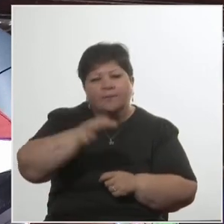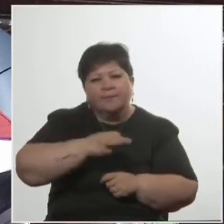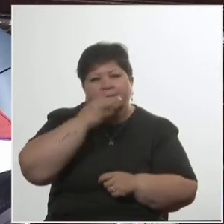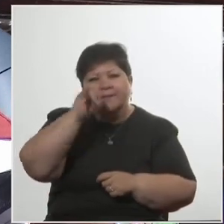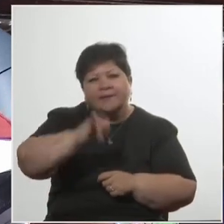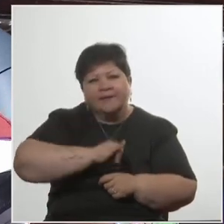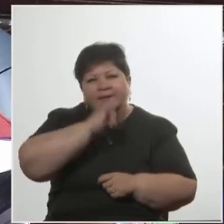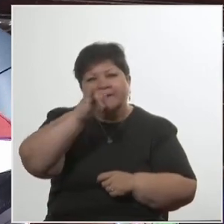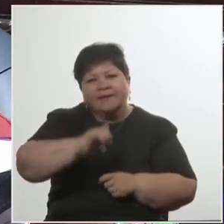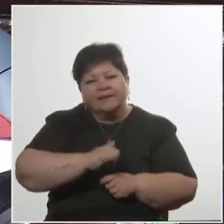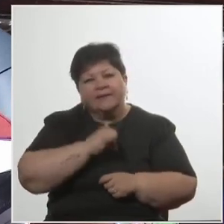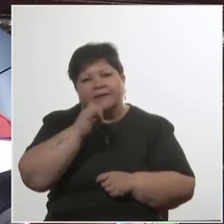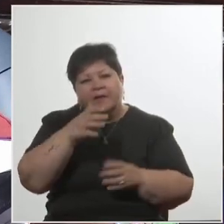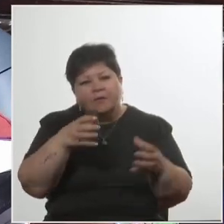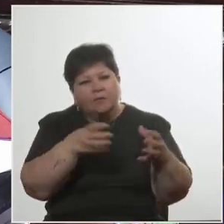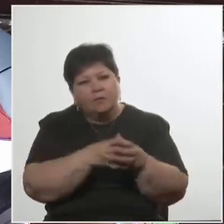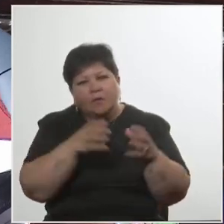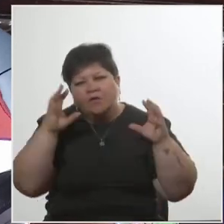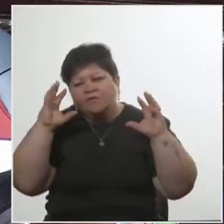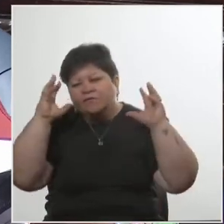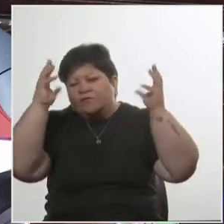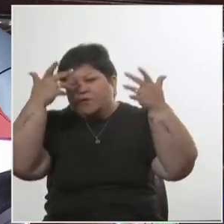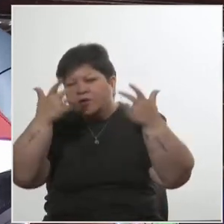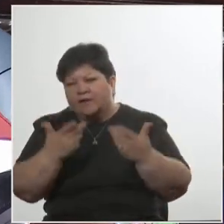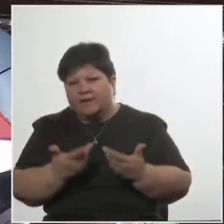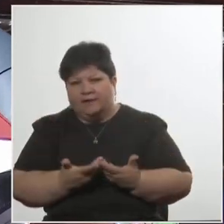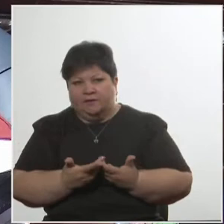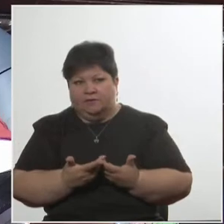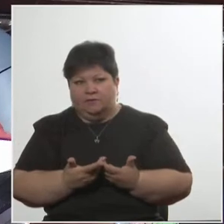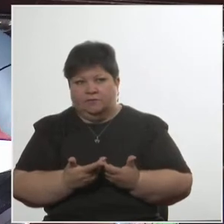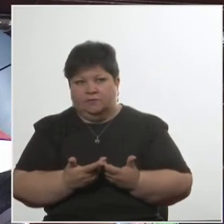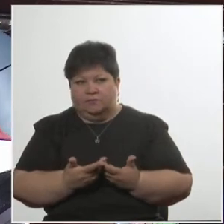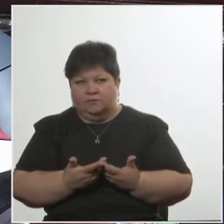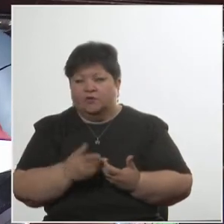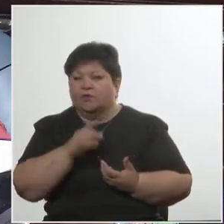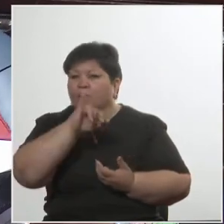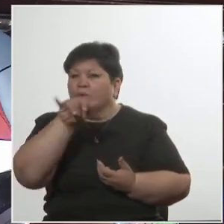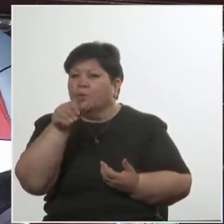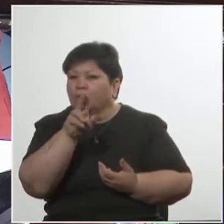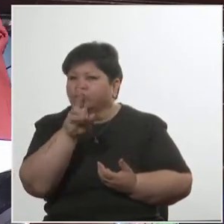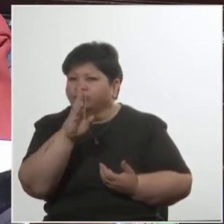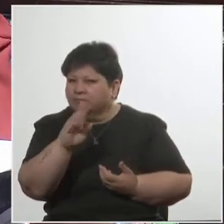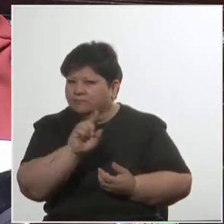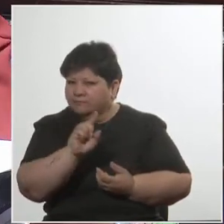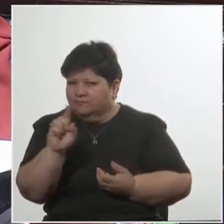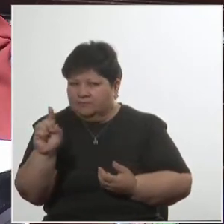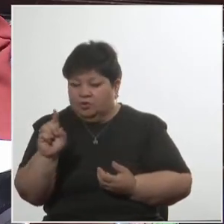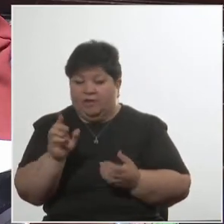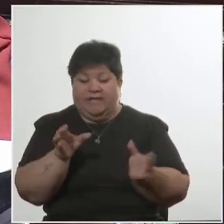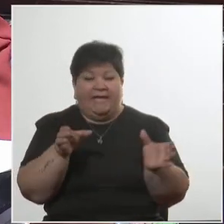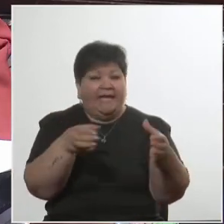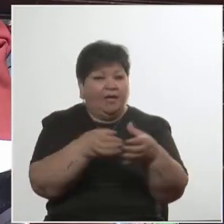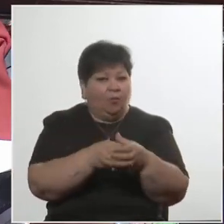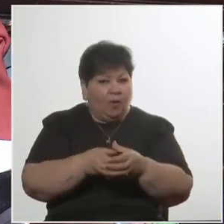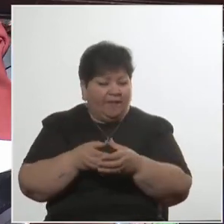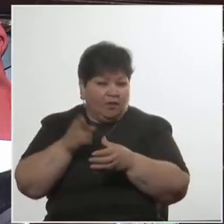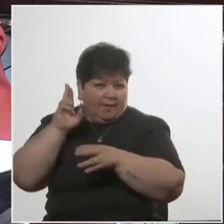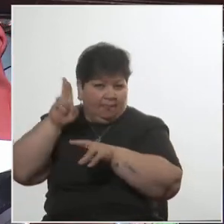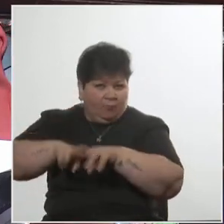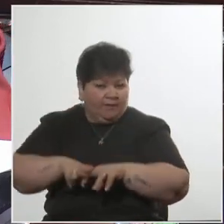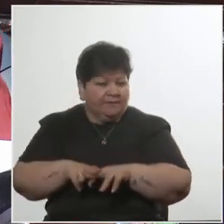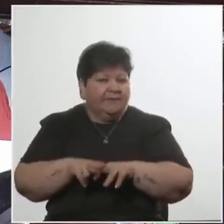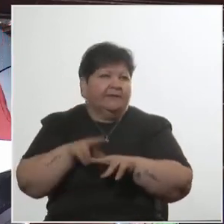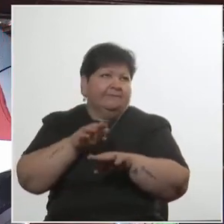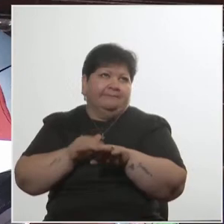de grupos violentos no jupistas no las jupi el escuadrón de la muerte está en un escalón